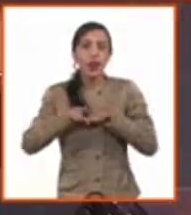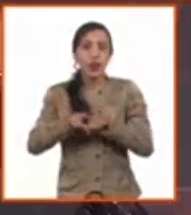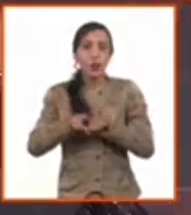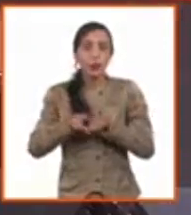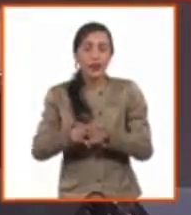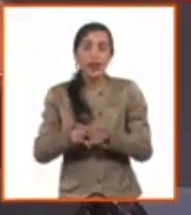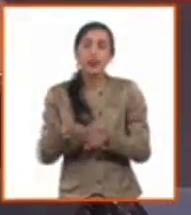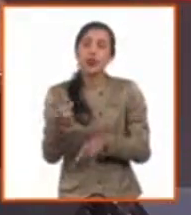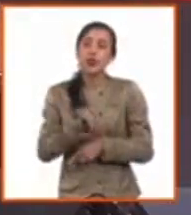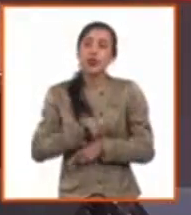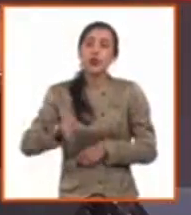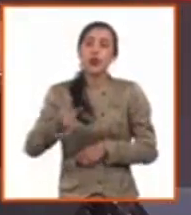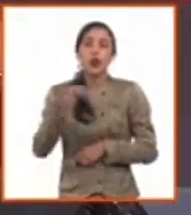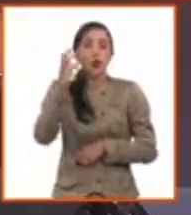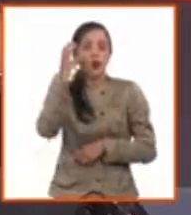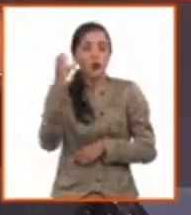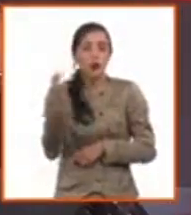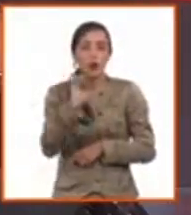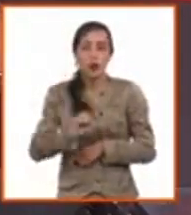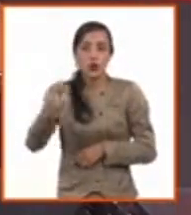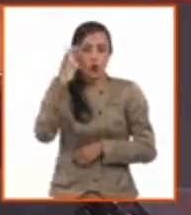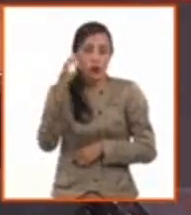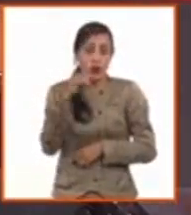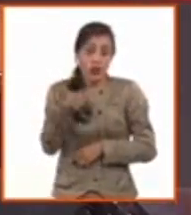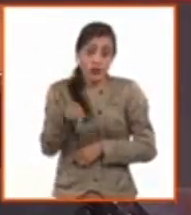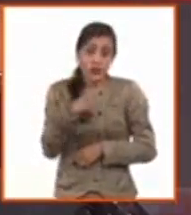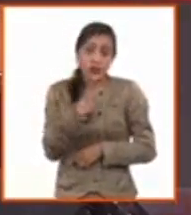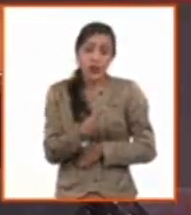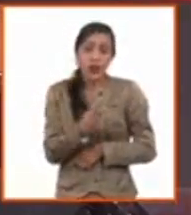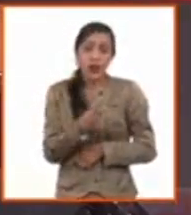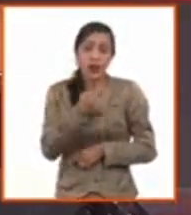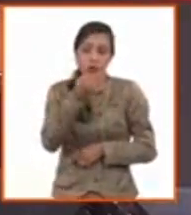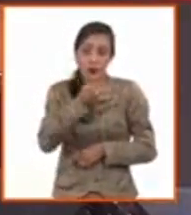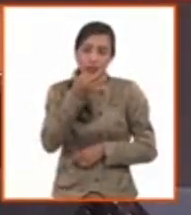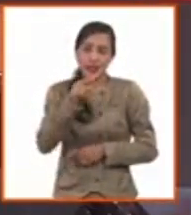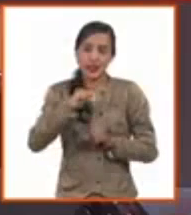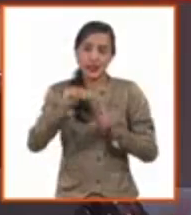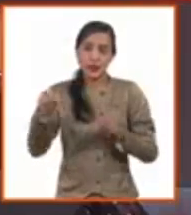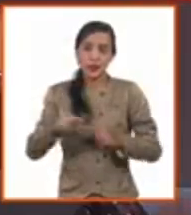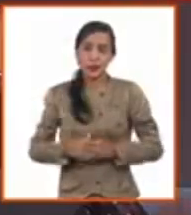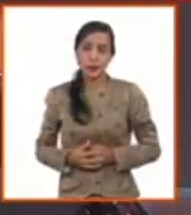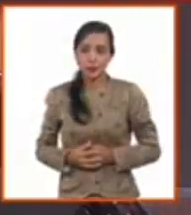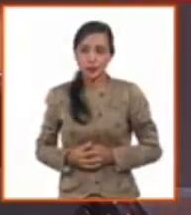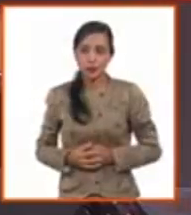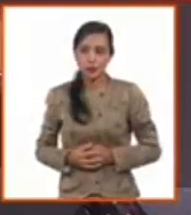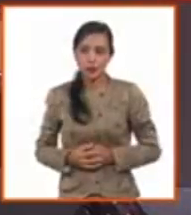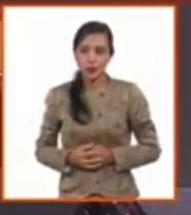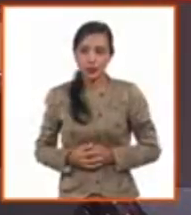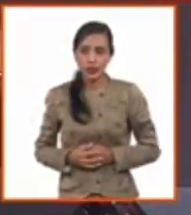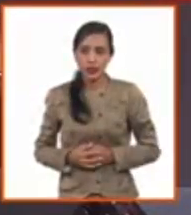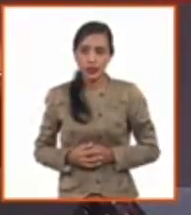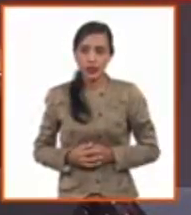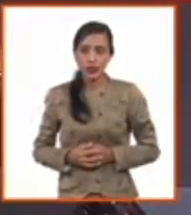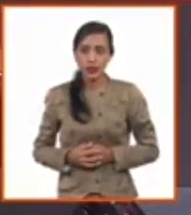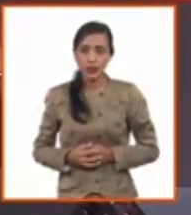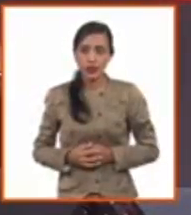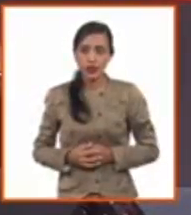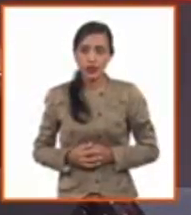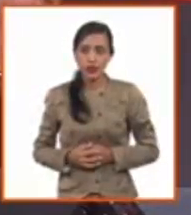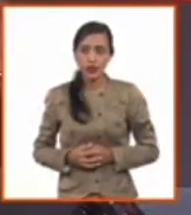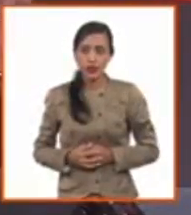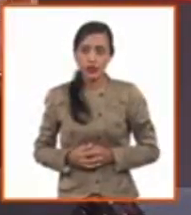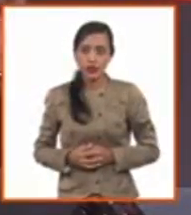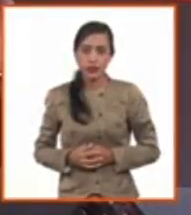acompañar al gobierno a la sociedad civil a abordar este tema me parece que también